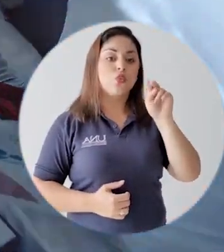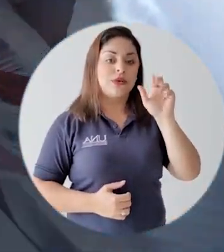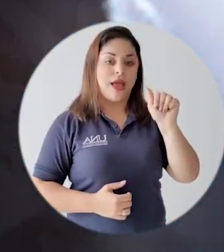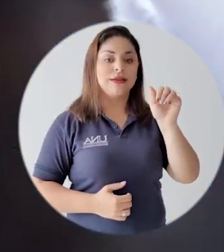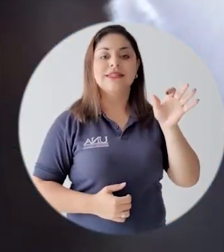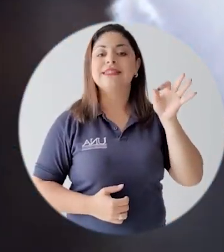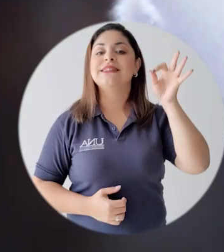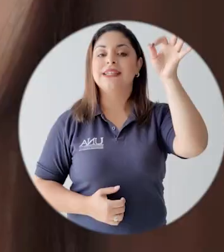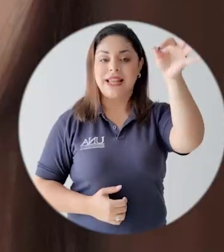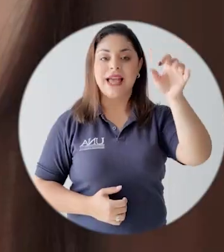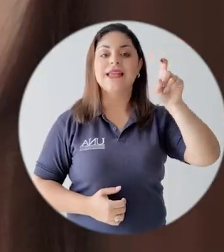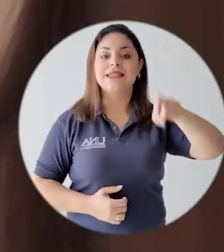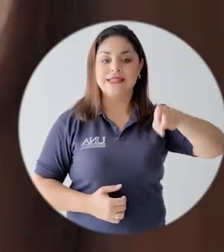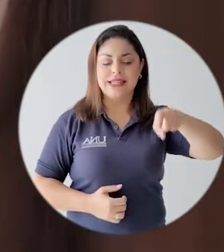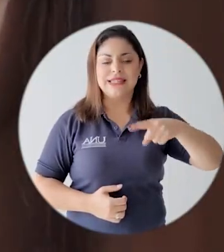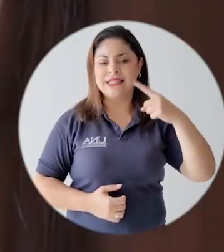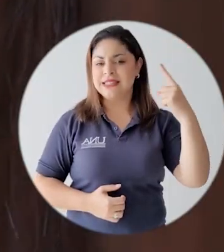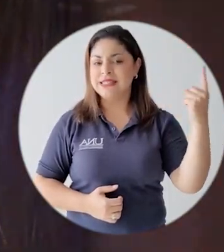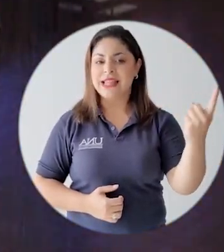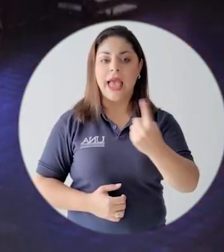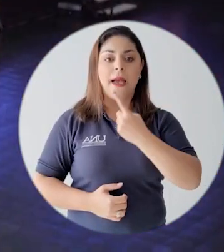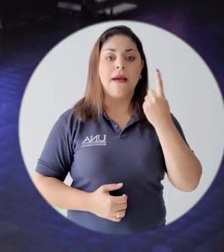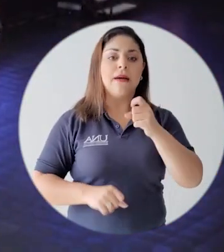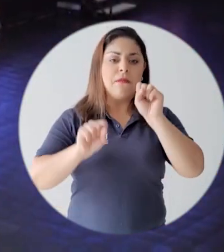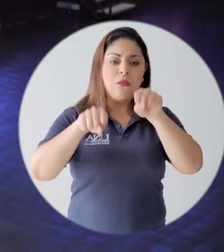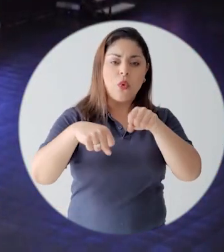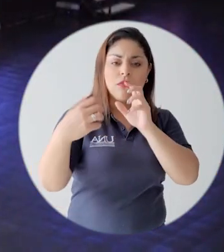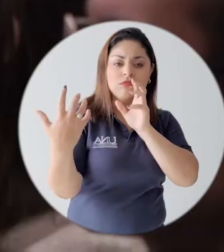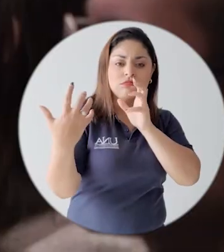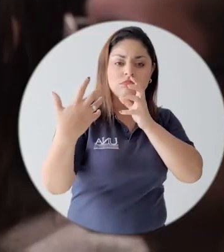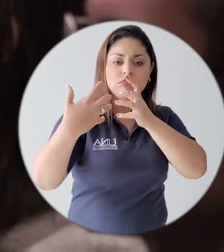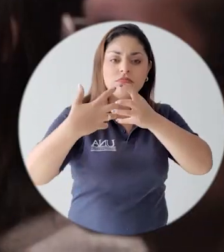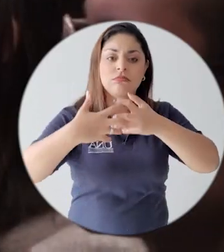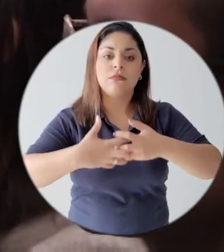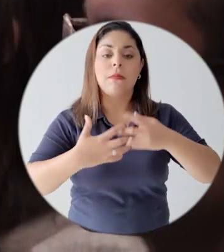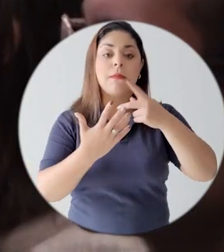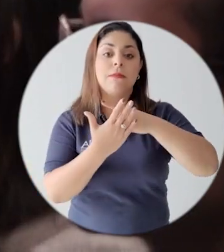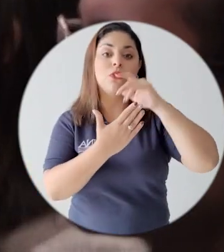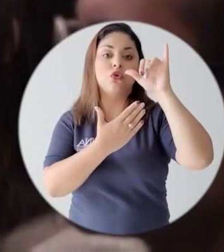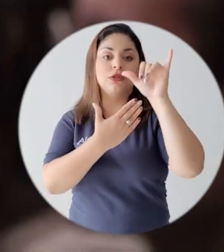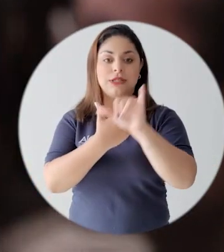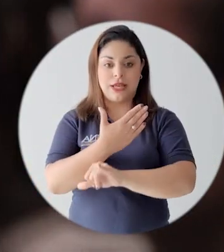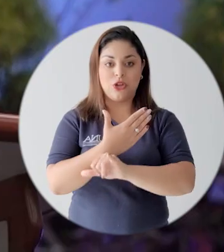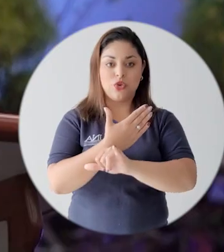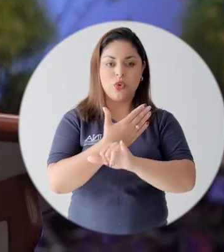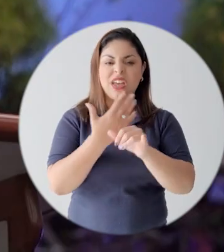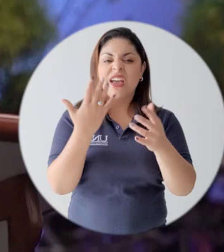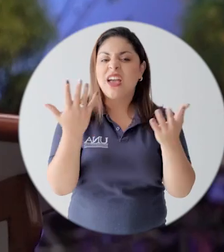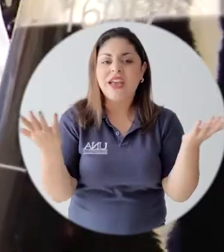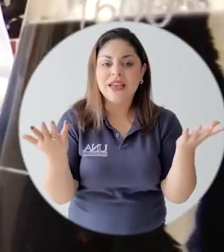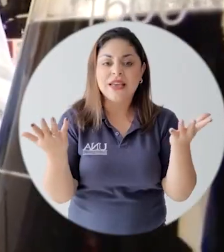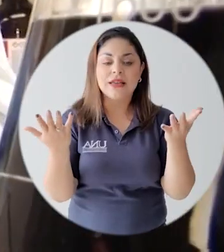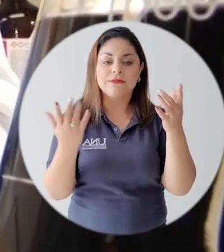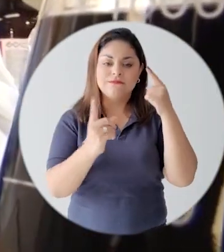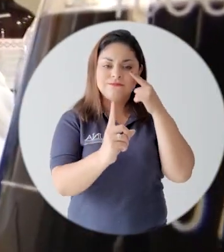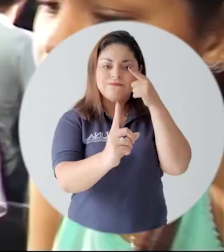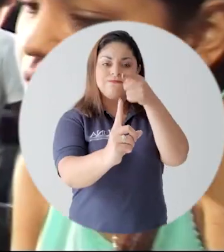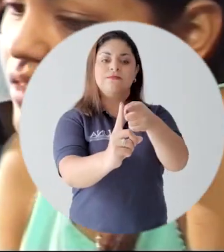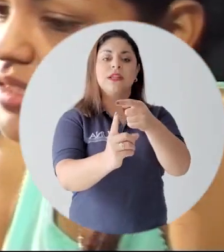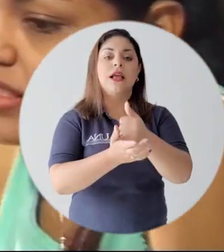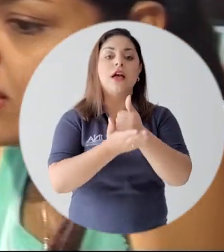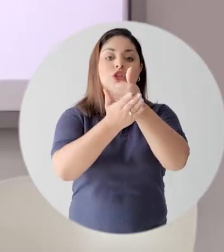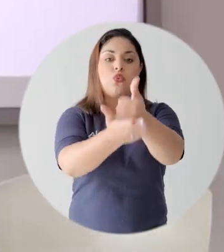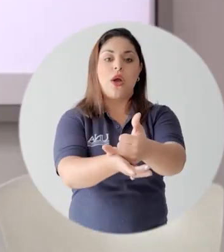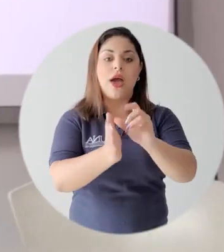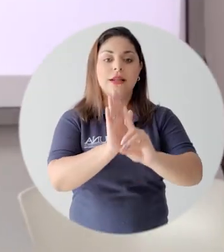Porque la UNA será necesaria en cuanto más se adecúe a aquel proyecto que tuvo como preocupación central contribuir con